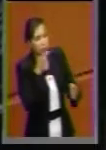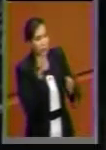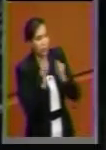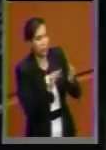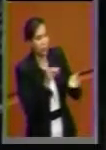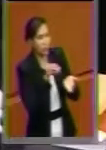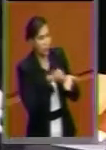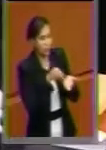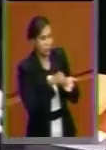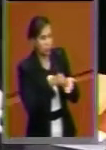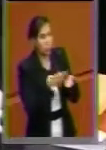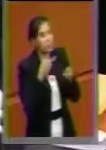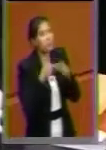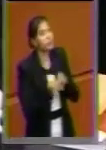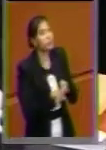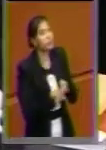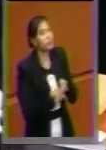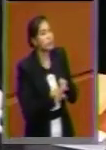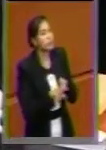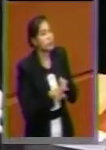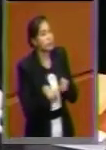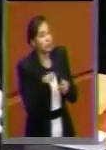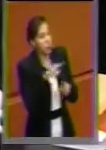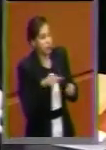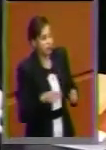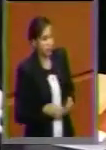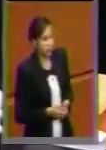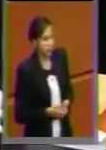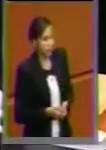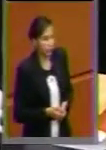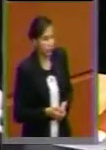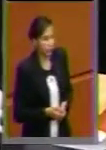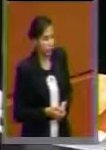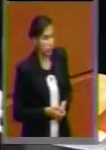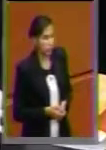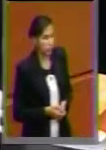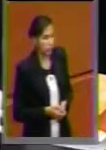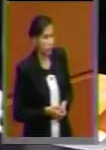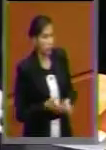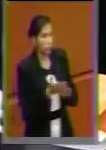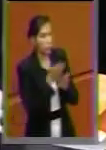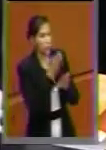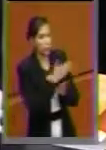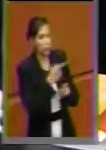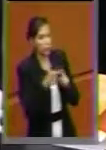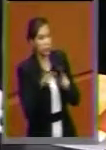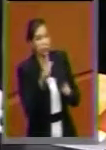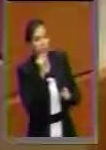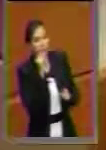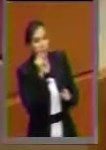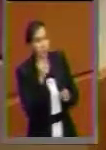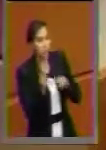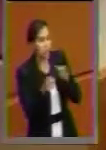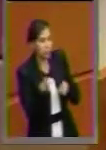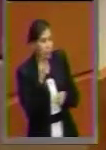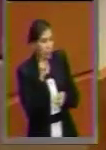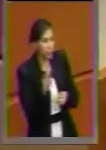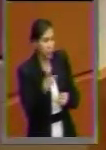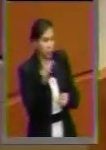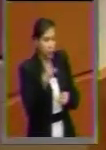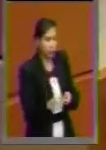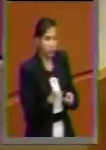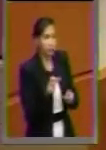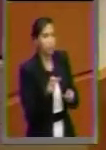de entrada para que inicien la carpeta bueno antes los está convenciendo al policía que no que no